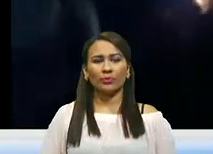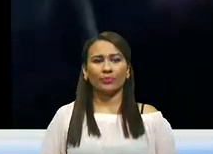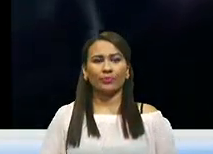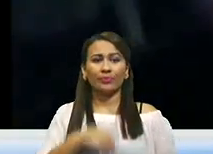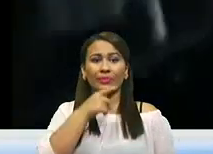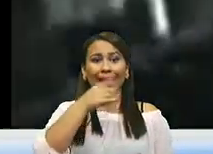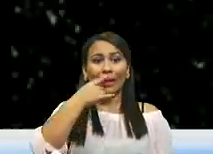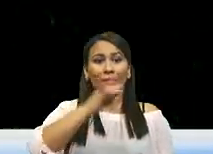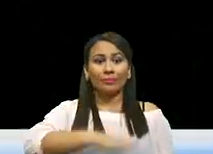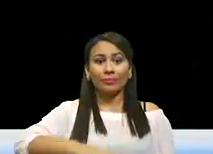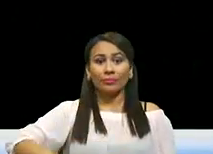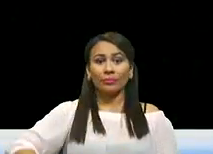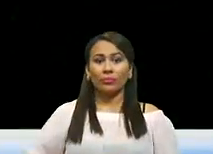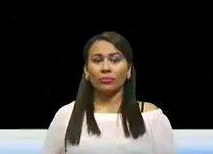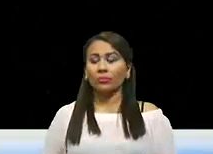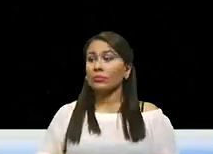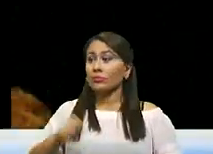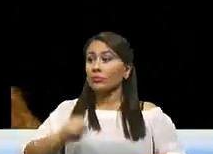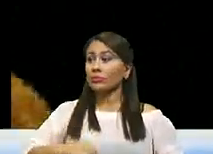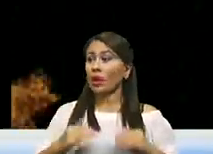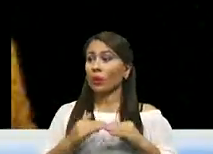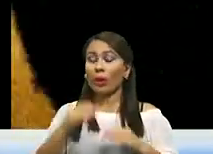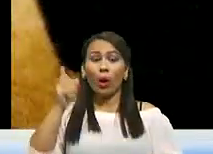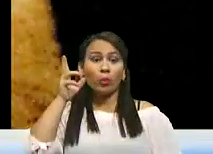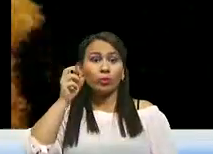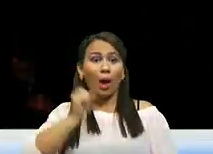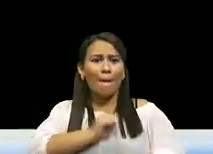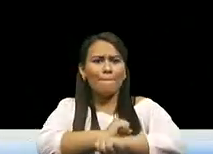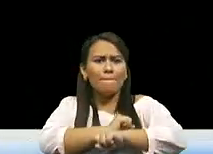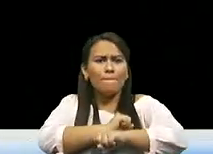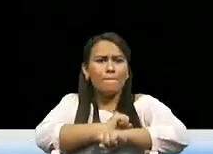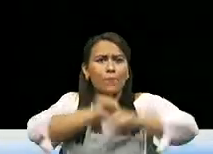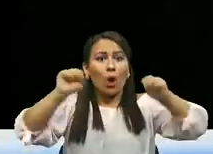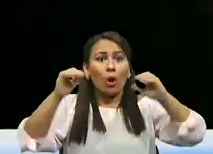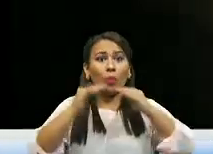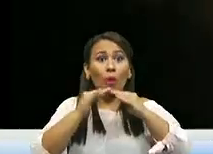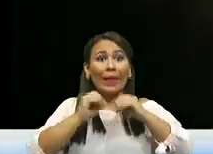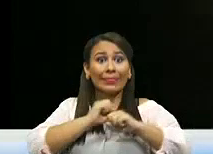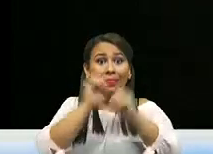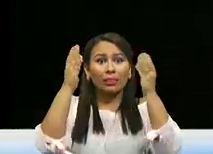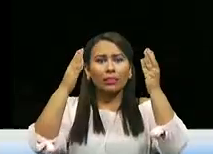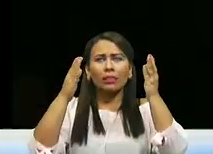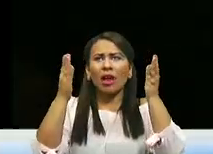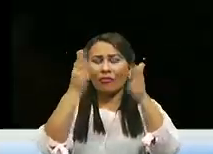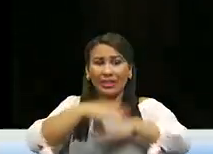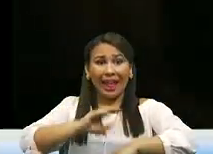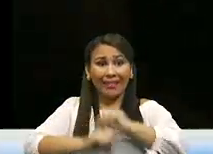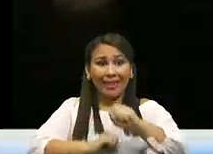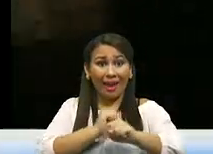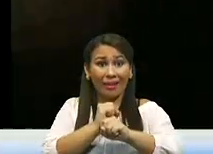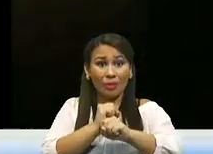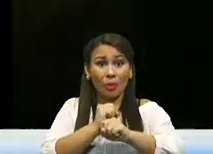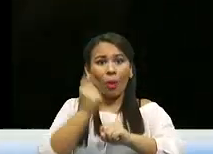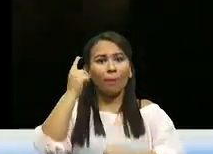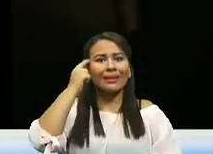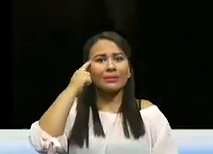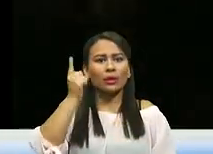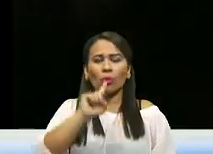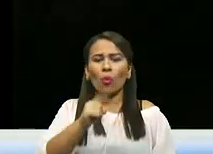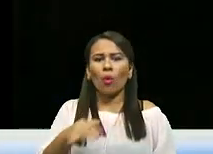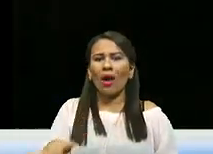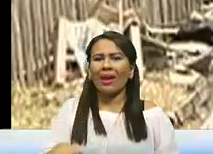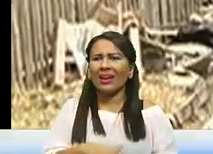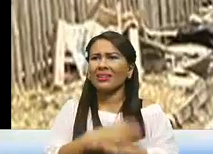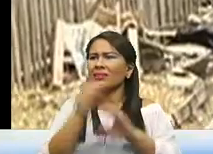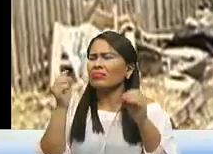más pequeños. Sonaban como explosiones en fin de año, pero no sabíamos qué era, entonces eran las cañas que estaban explotando de los secas